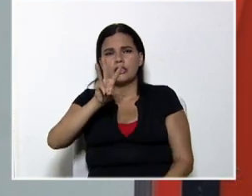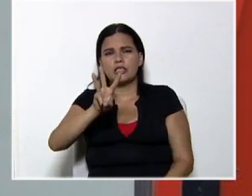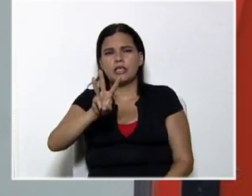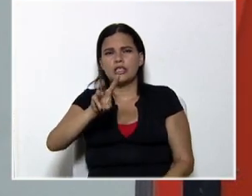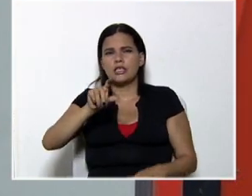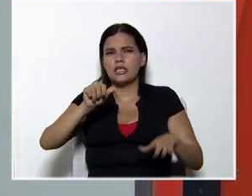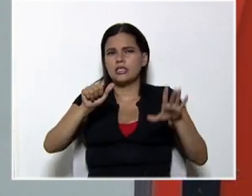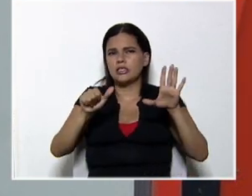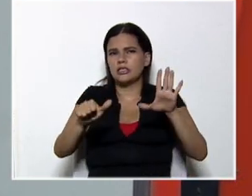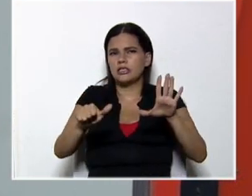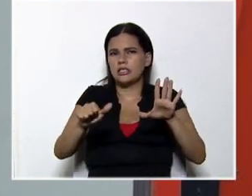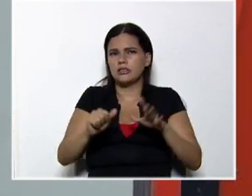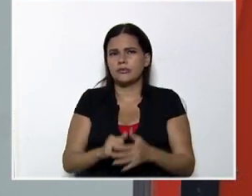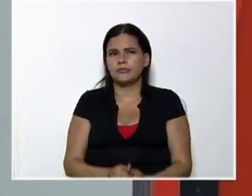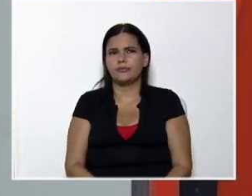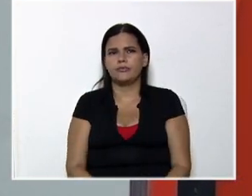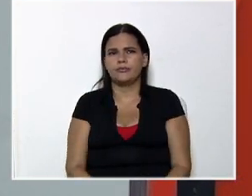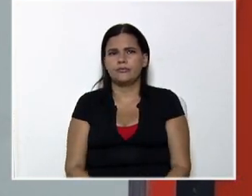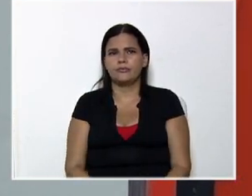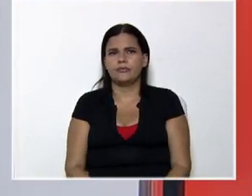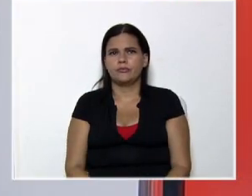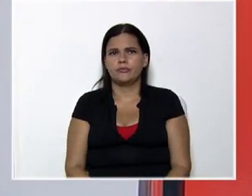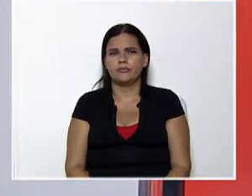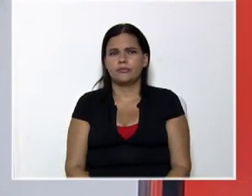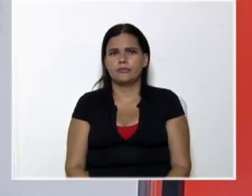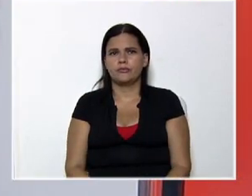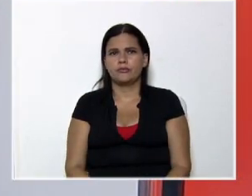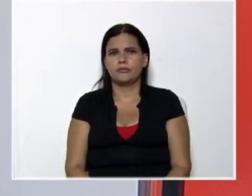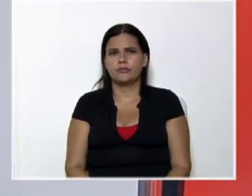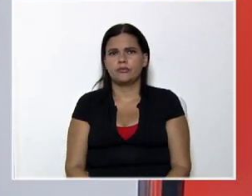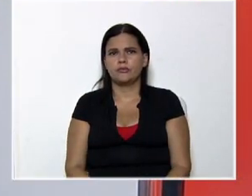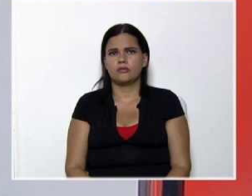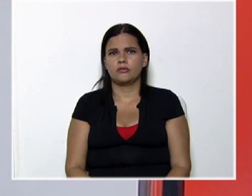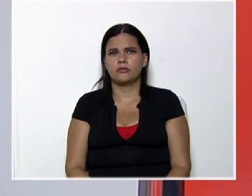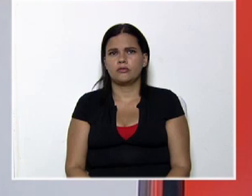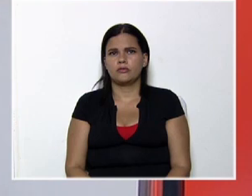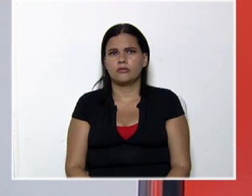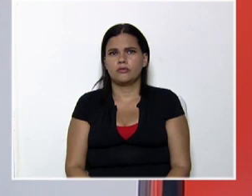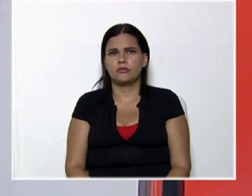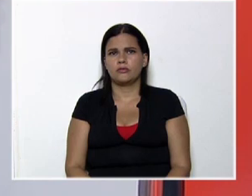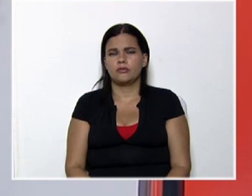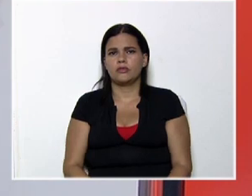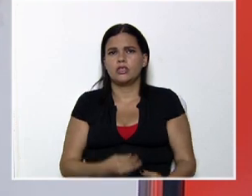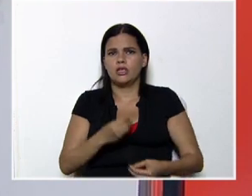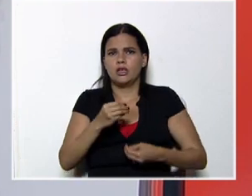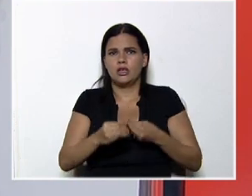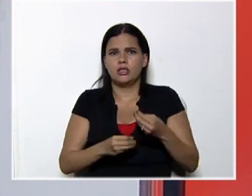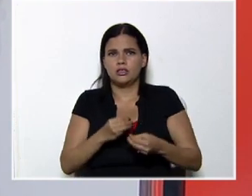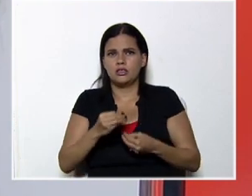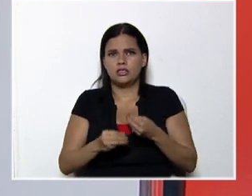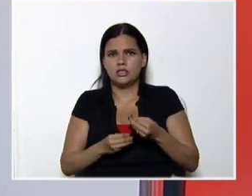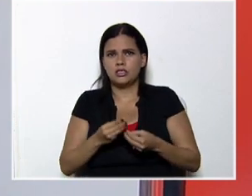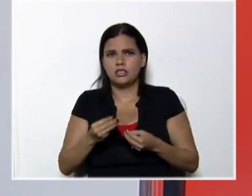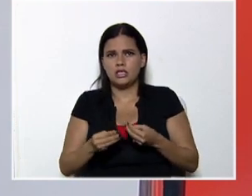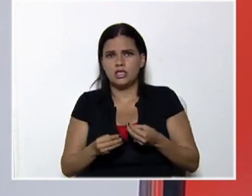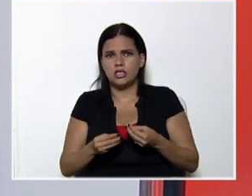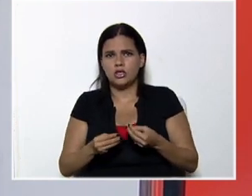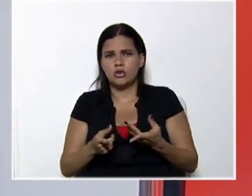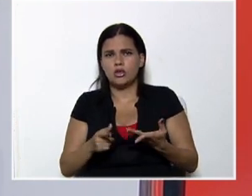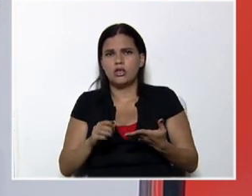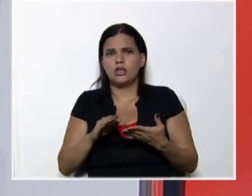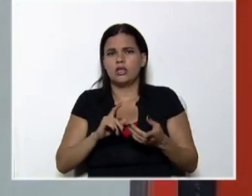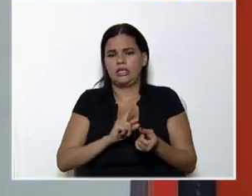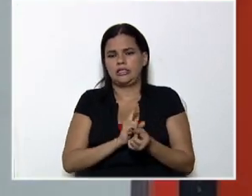y haciendo la La transposición de términos de una potencia